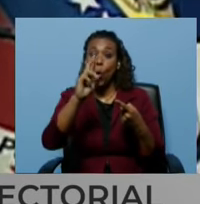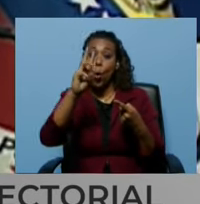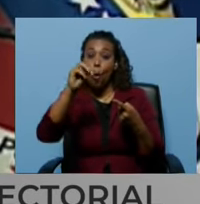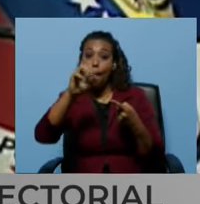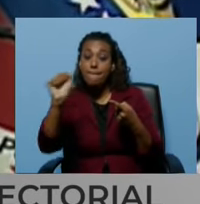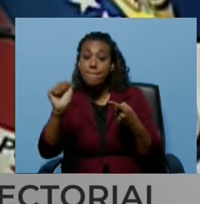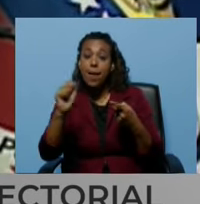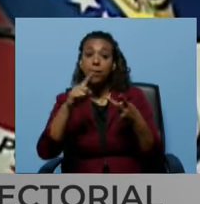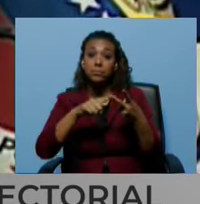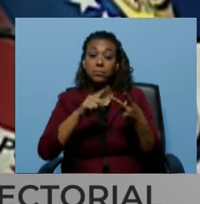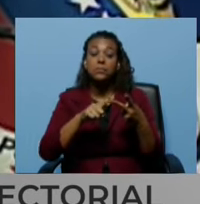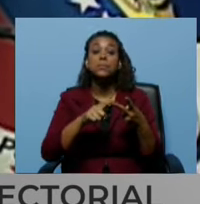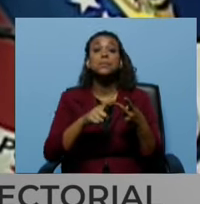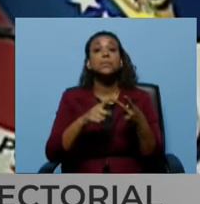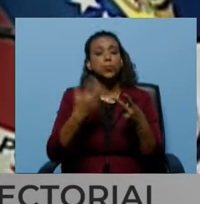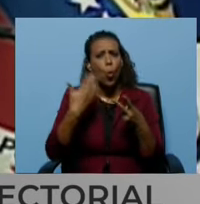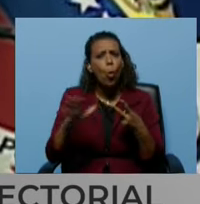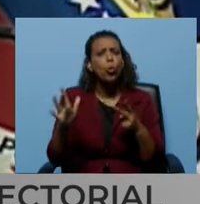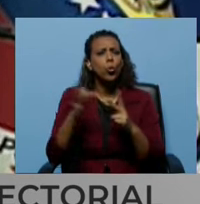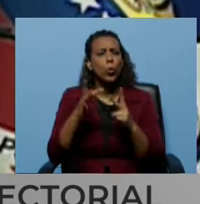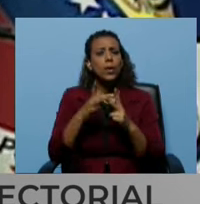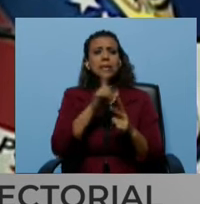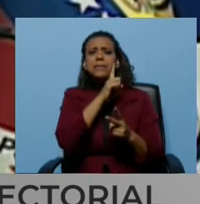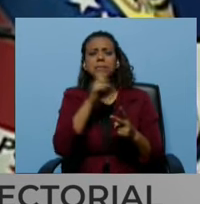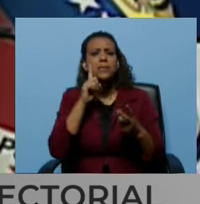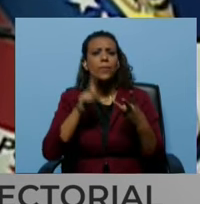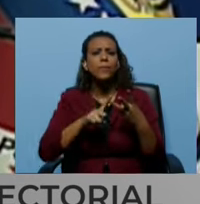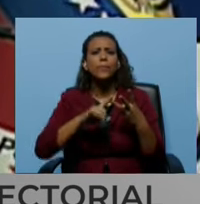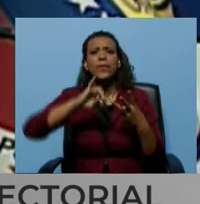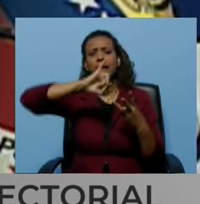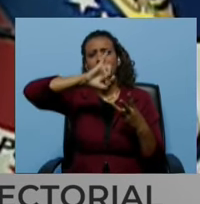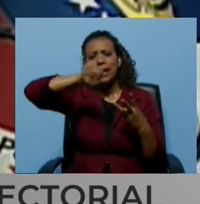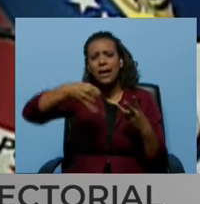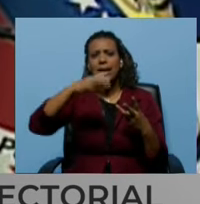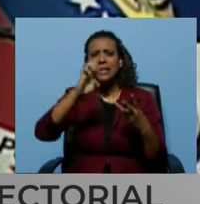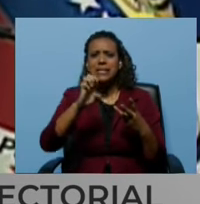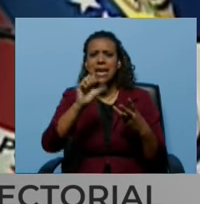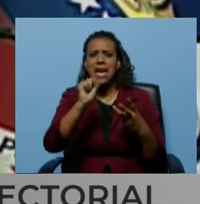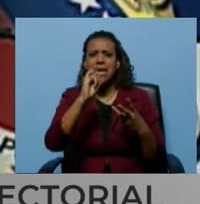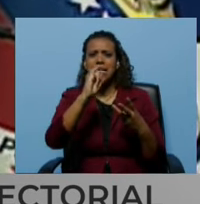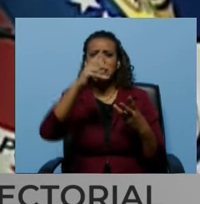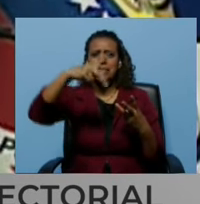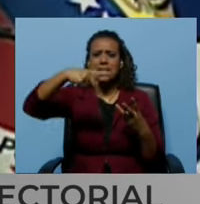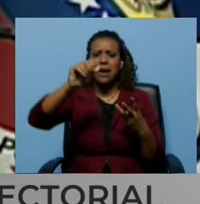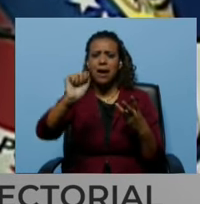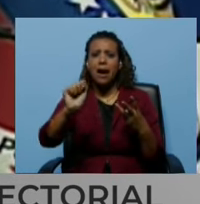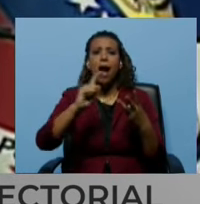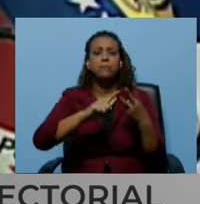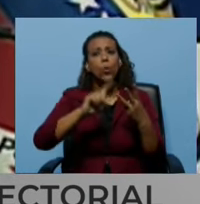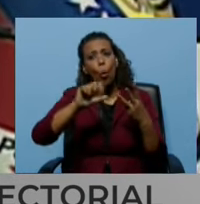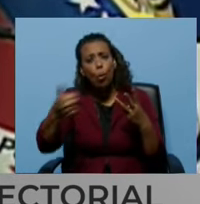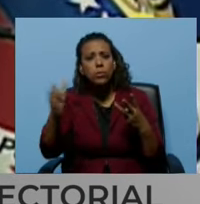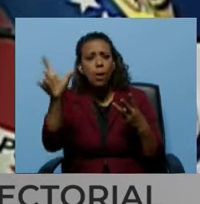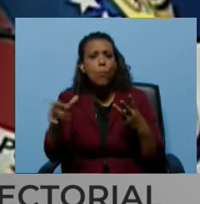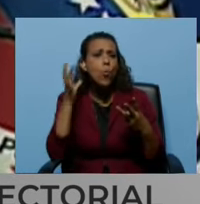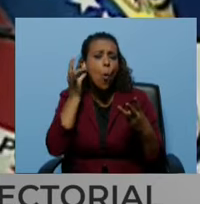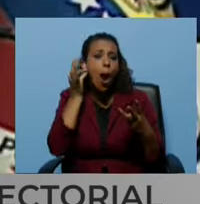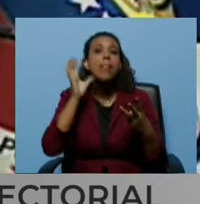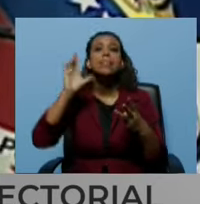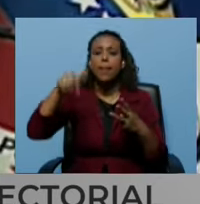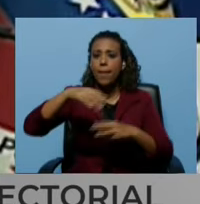aparece Yorman Enrique Varillas, una señora que se llama Jessica Isabela Ponte Figuera, que está